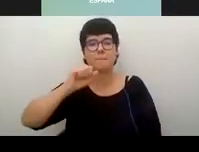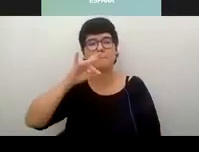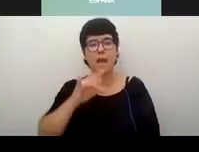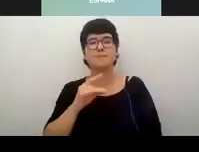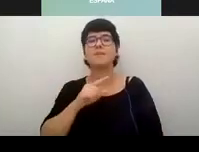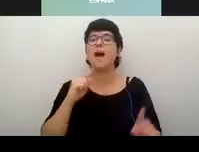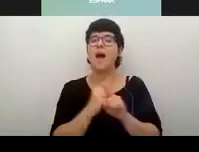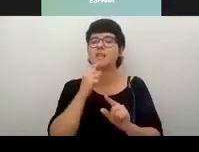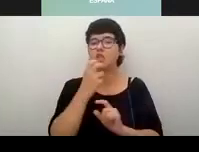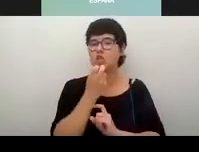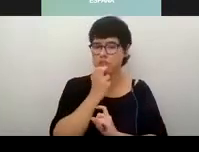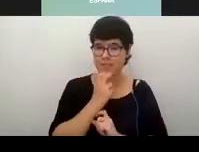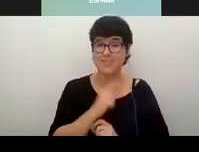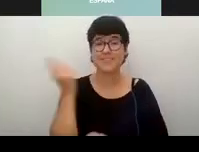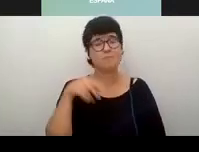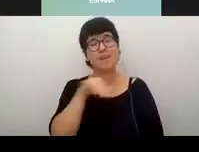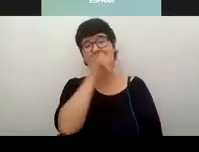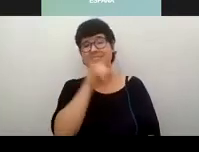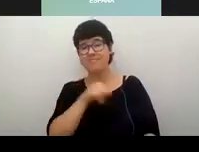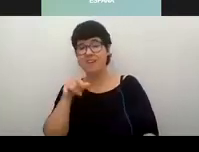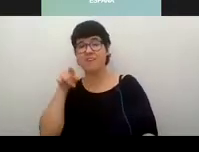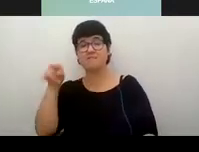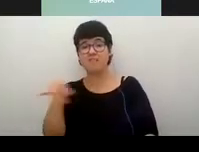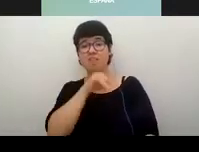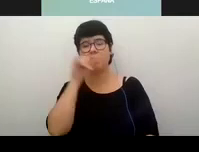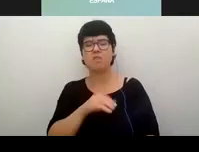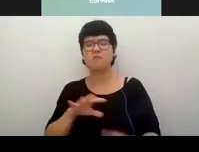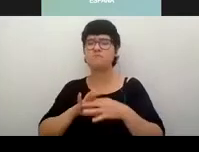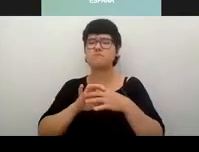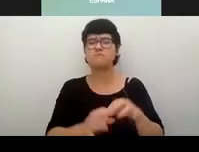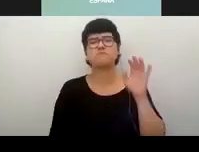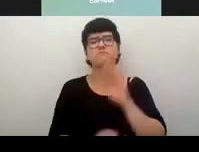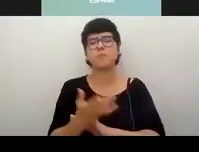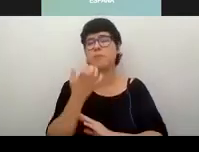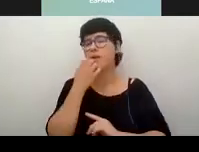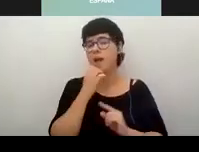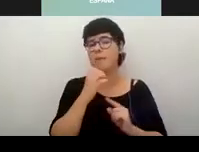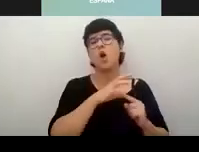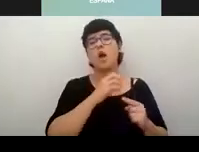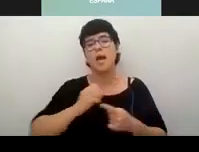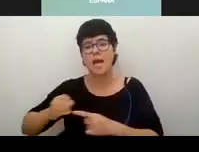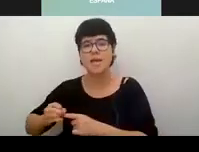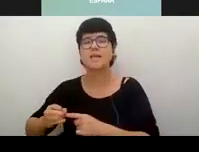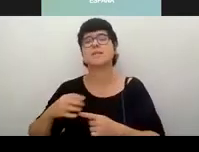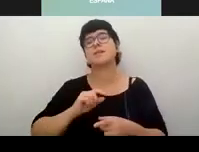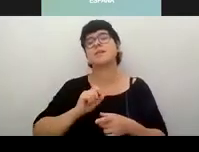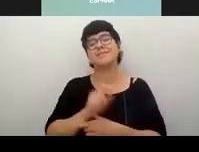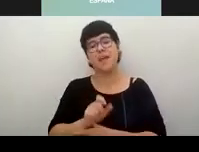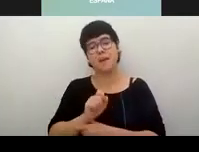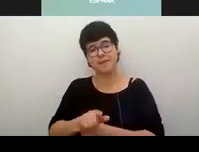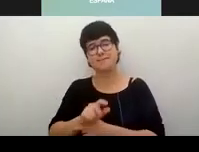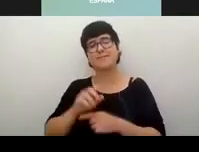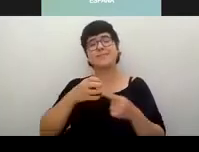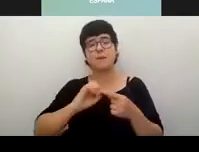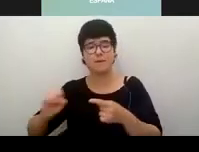otras funciones, por ejemplo, a nivel de la producción de espermatozoides, del líquido espermático y de la calidad del semen, pero bueno,